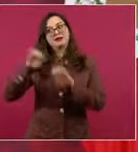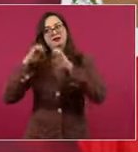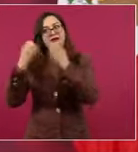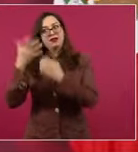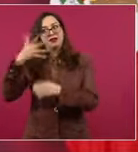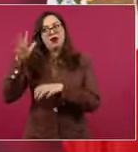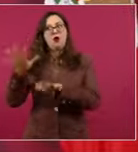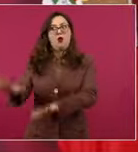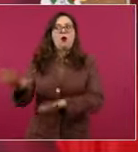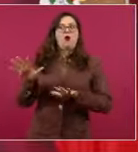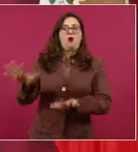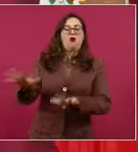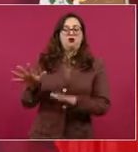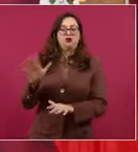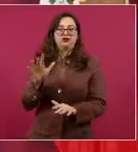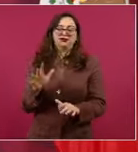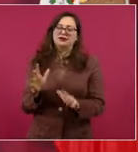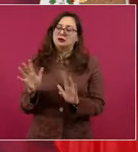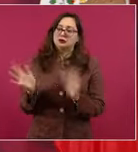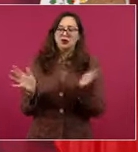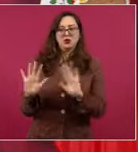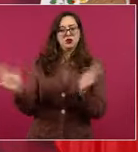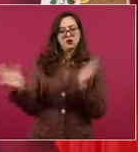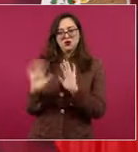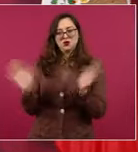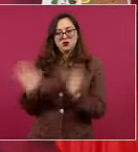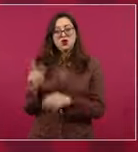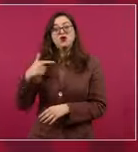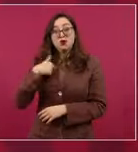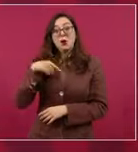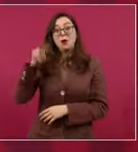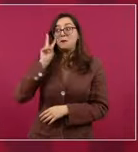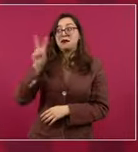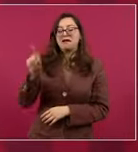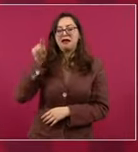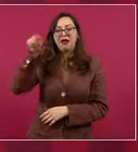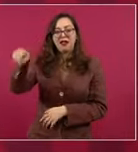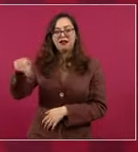espectaculares, porque estuve viendo cómo salió ahí en el Azteca